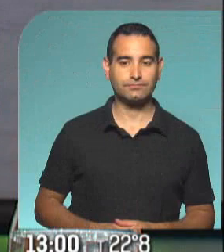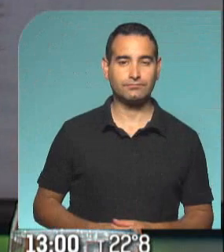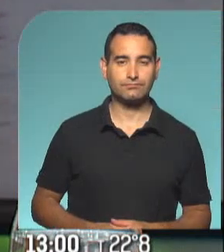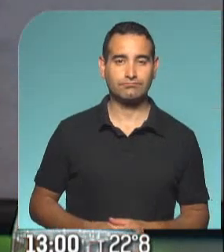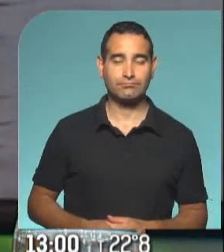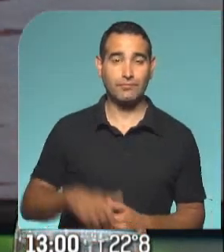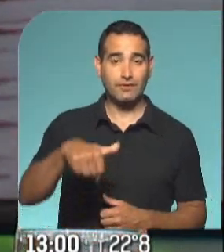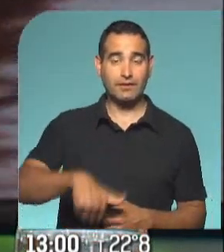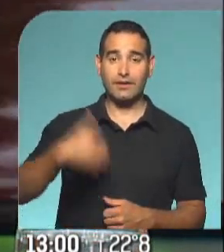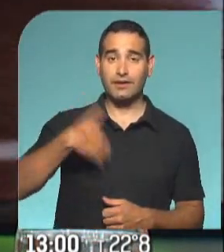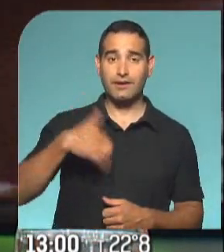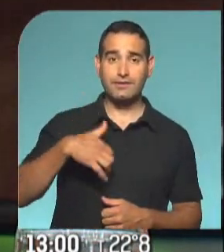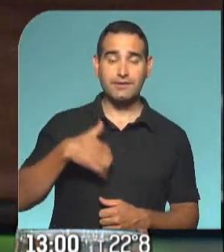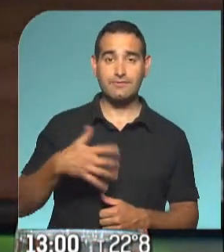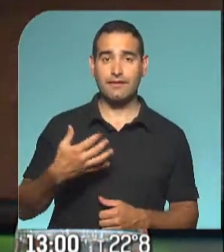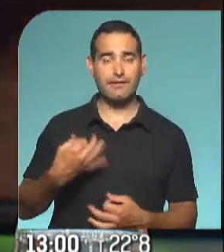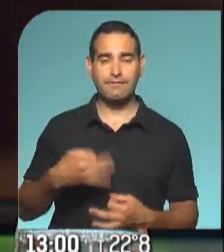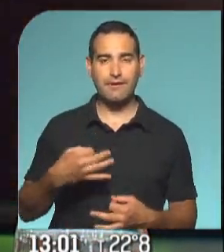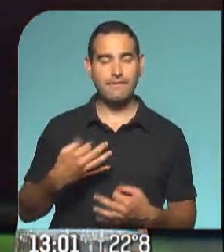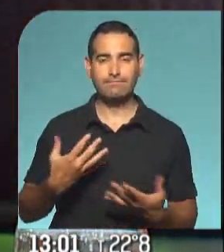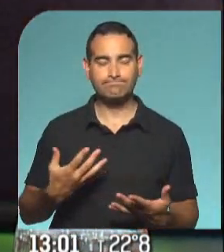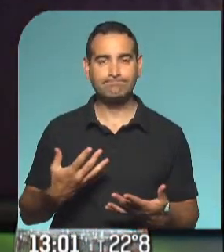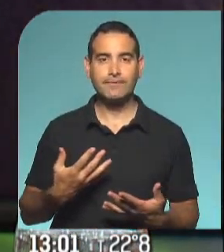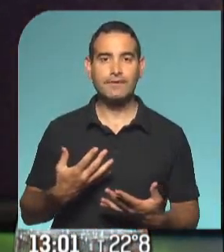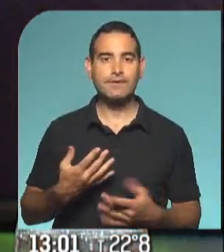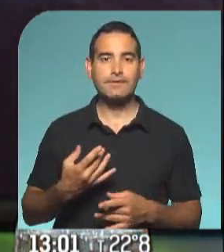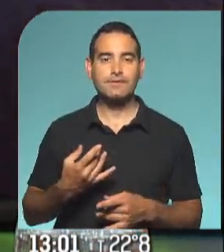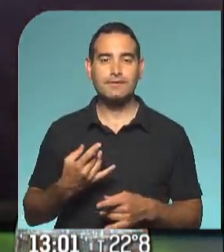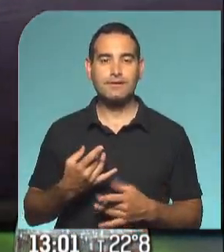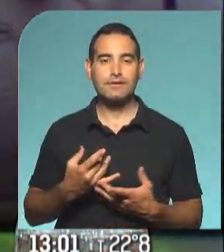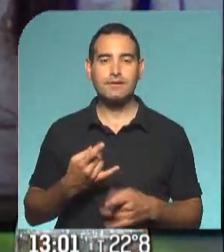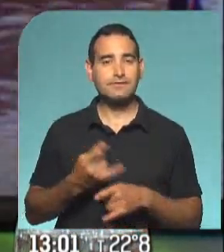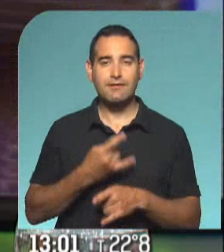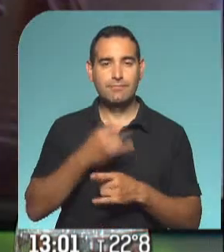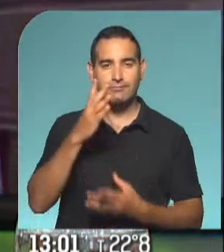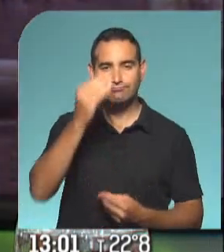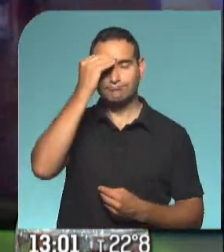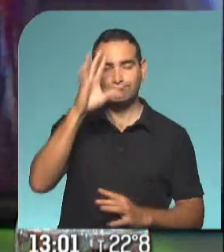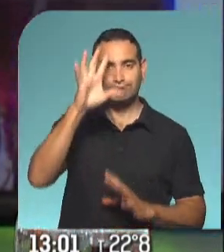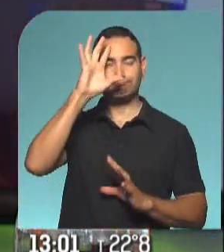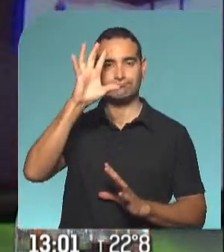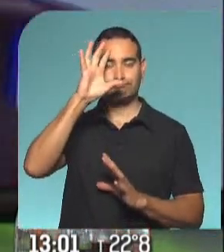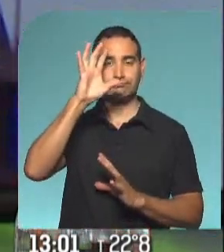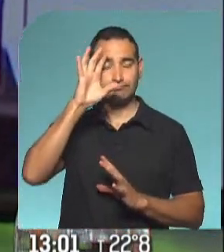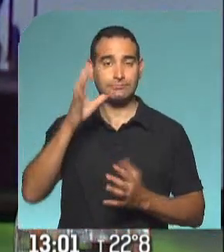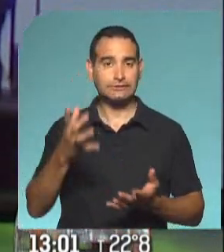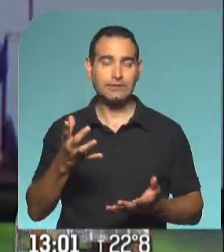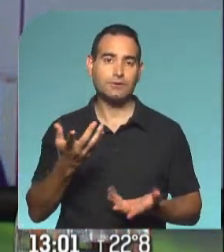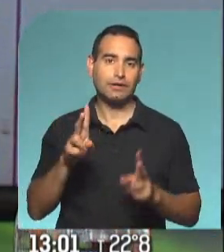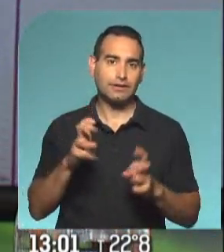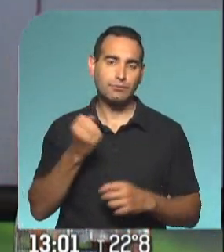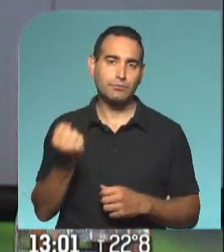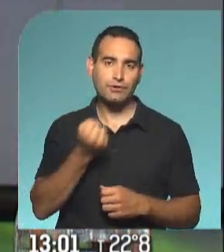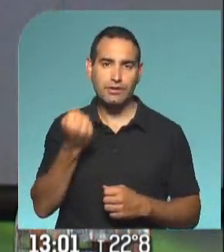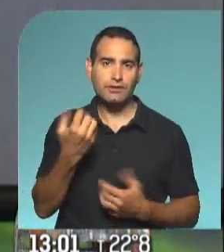Hay temas en la República Argentina que tenemos que a la fuerza rescatarlos permanentemente para no perderlos en el olvido, porque han sido temas bisagra, pero bueno, hay tantas cosas